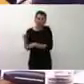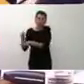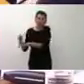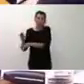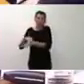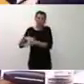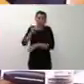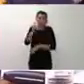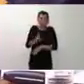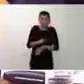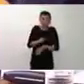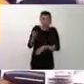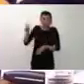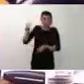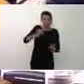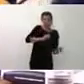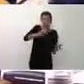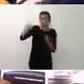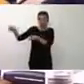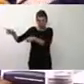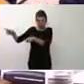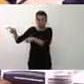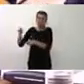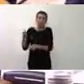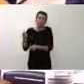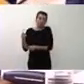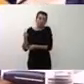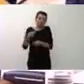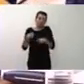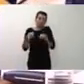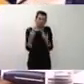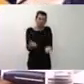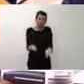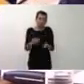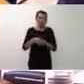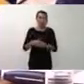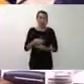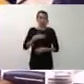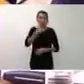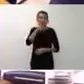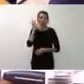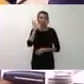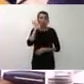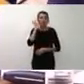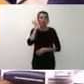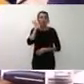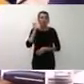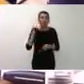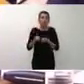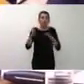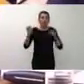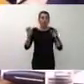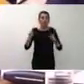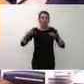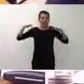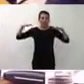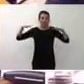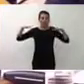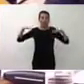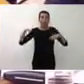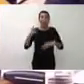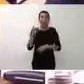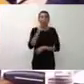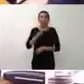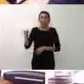otra persona que migraba. Mi abuela era mágica. Una vez me habló de la guaira. Me habló de la